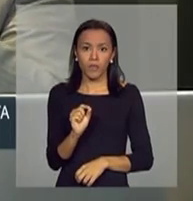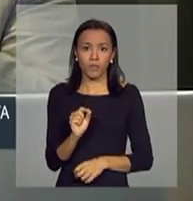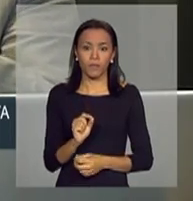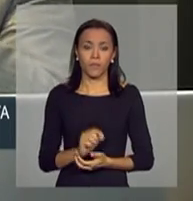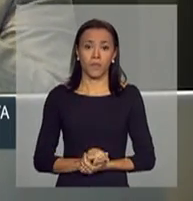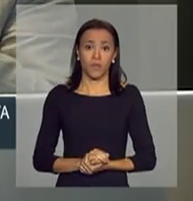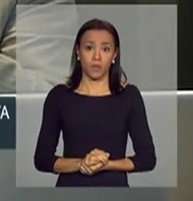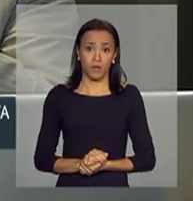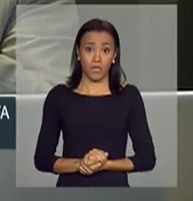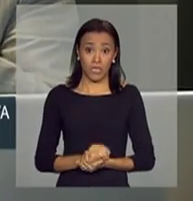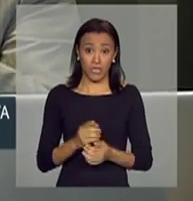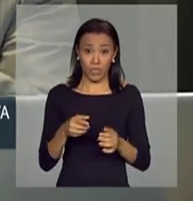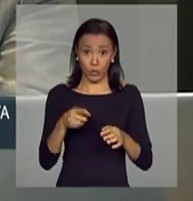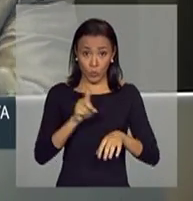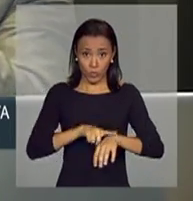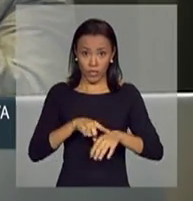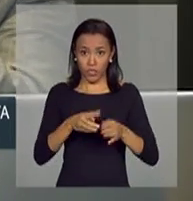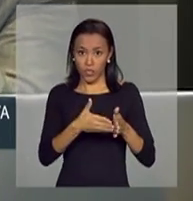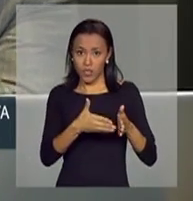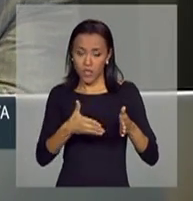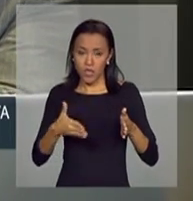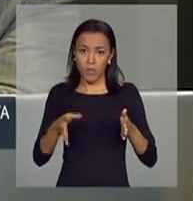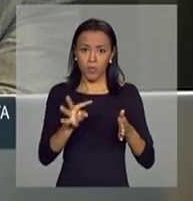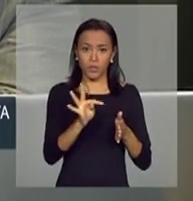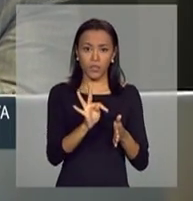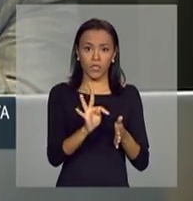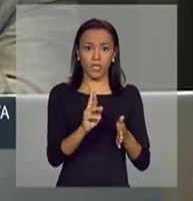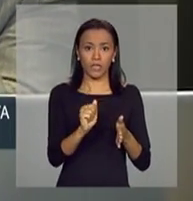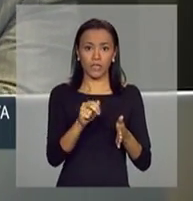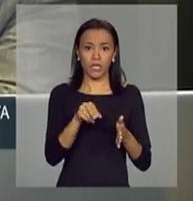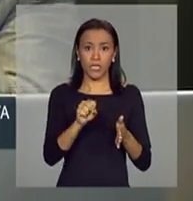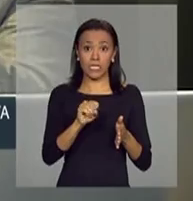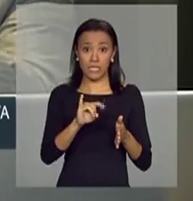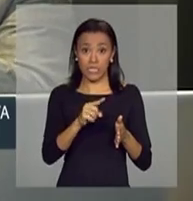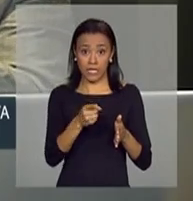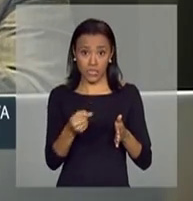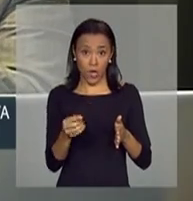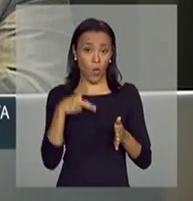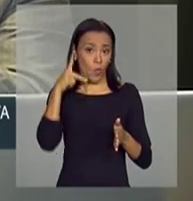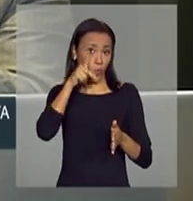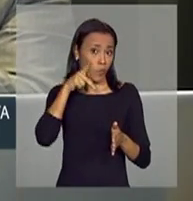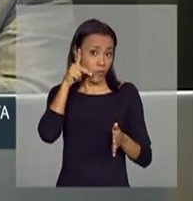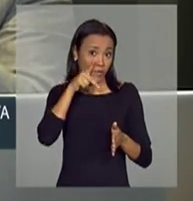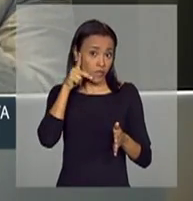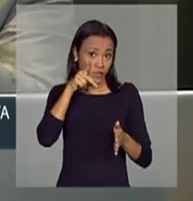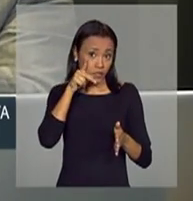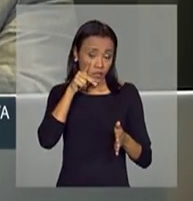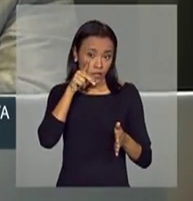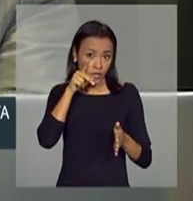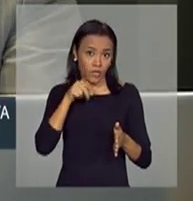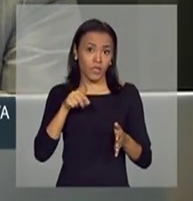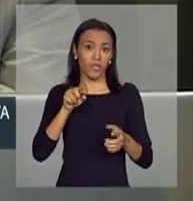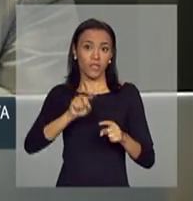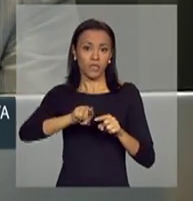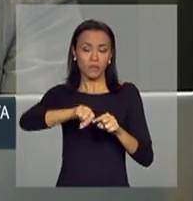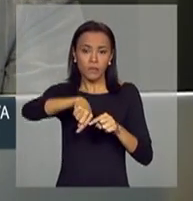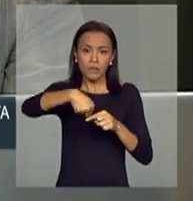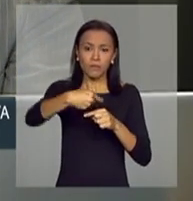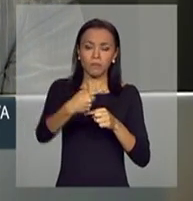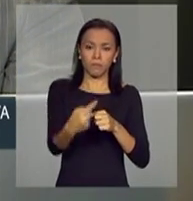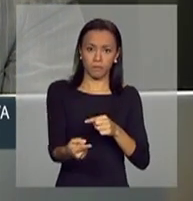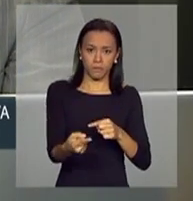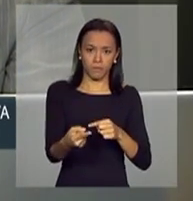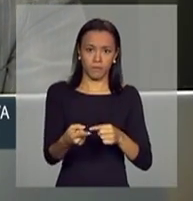la transición política, esa burocracia de la tortura se transforma en otra burocracia, una burocracia del